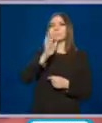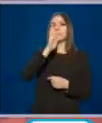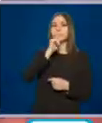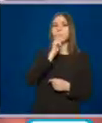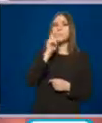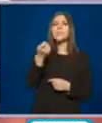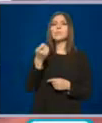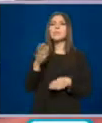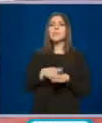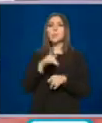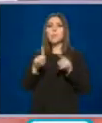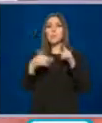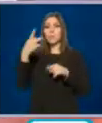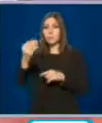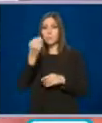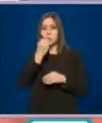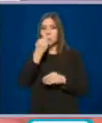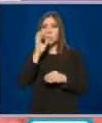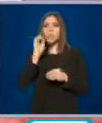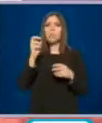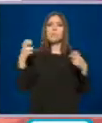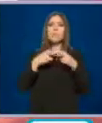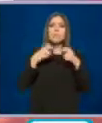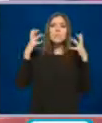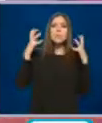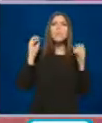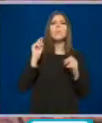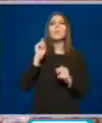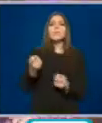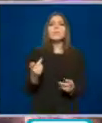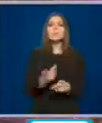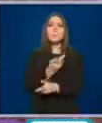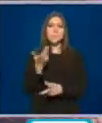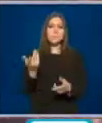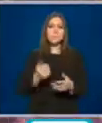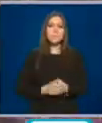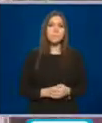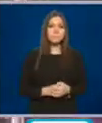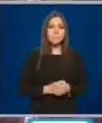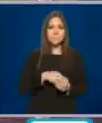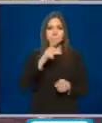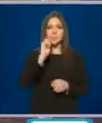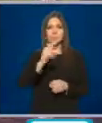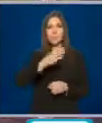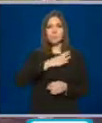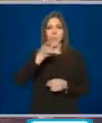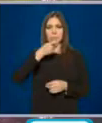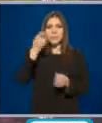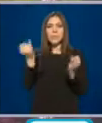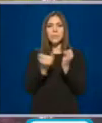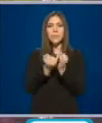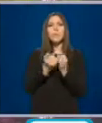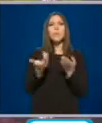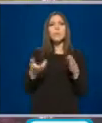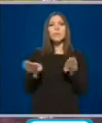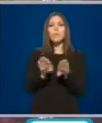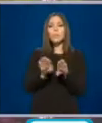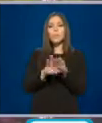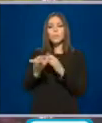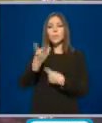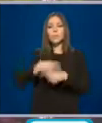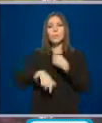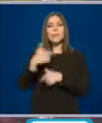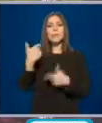la alimentación o es estrés o qué sería? Eso es muy buena pregunta también. A ver, ¿cómo se produce la